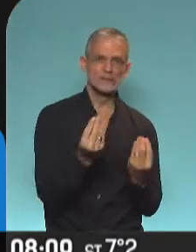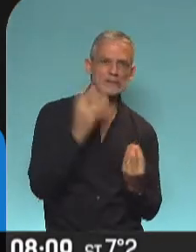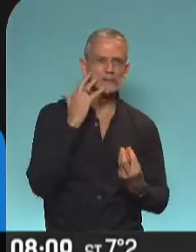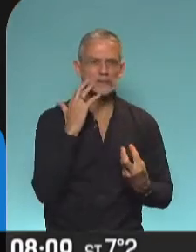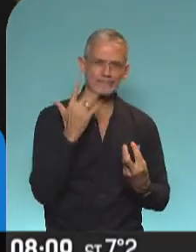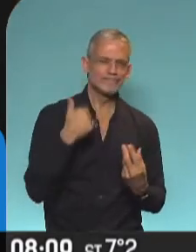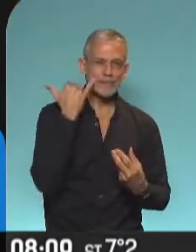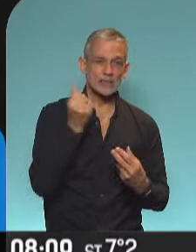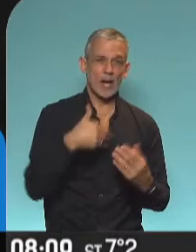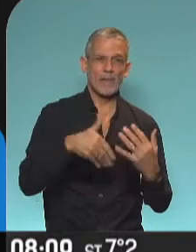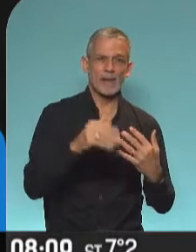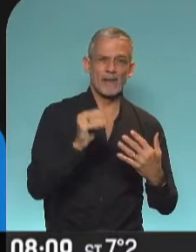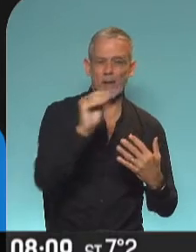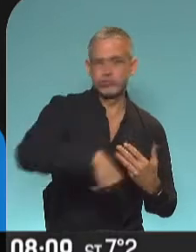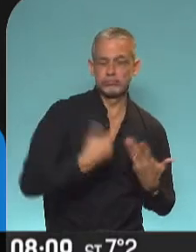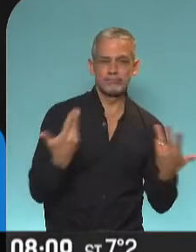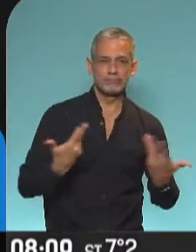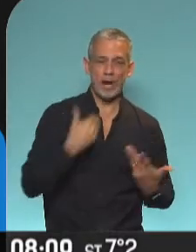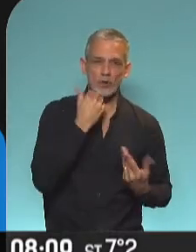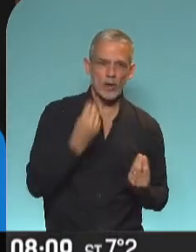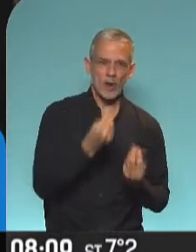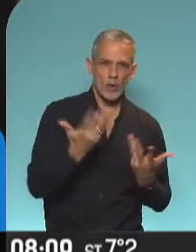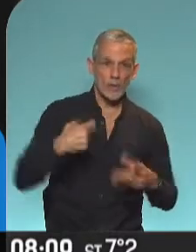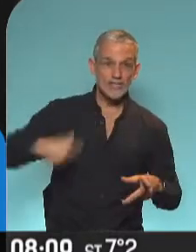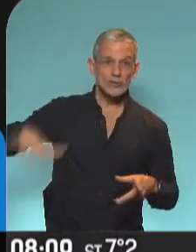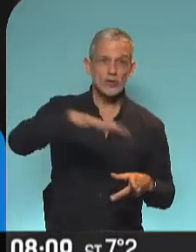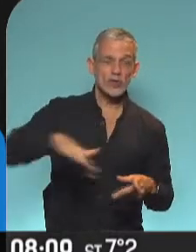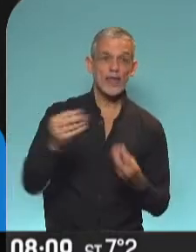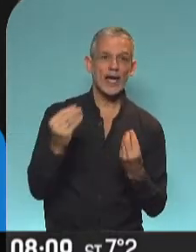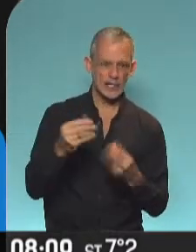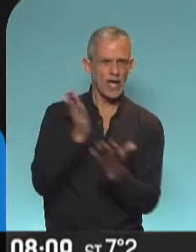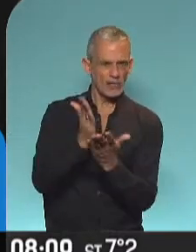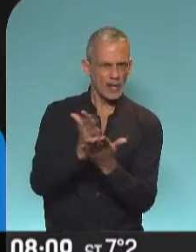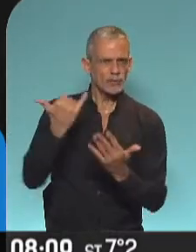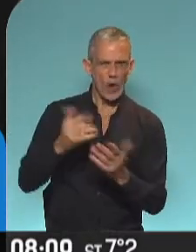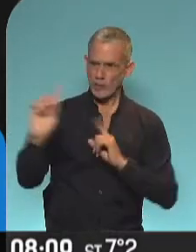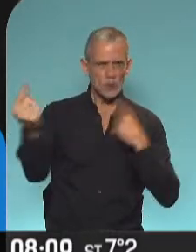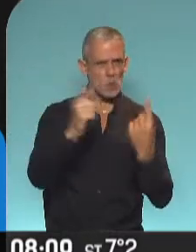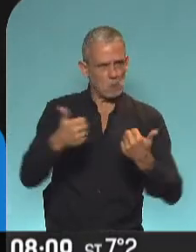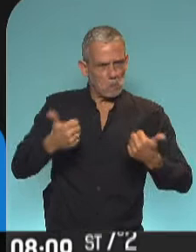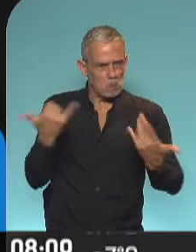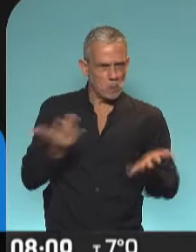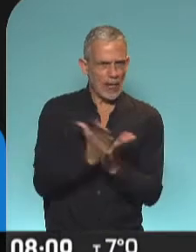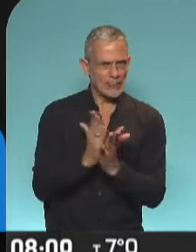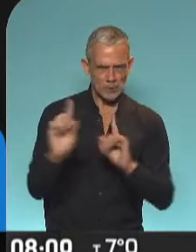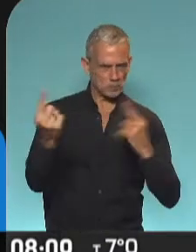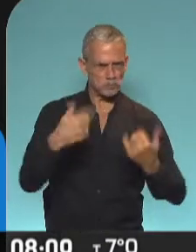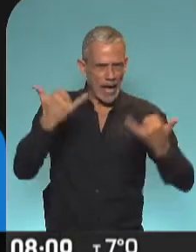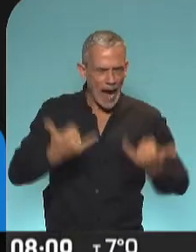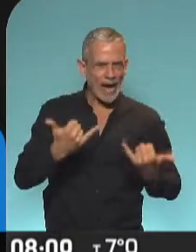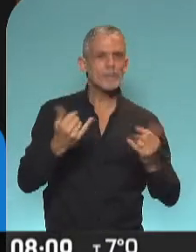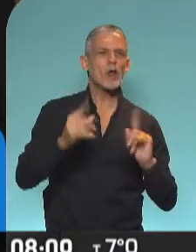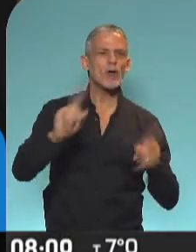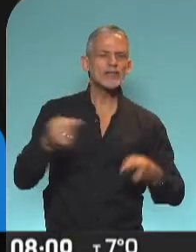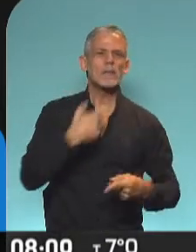estar perdiendo la batalla contra el virus. Y la respuesta de la sociedad es reivindicar los derechos individuales, que no está nada mal, le decía yo, y salir a decir